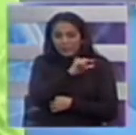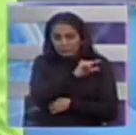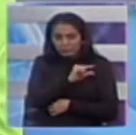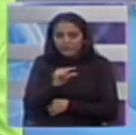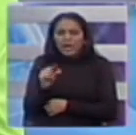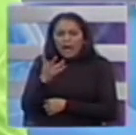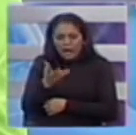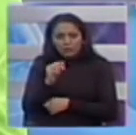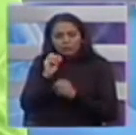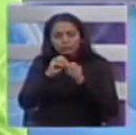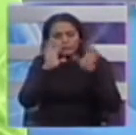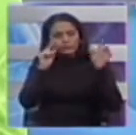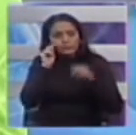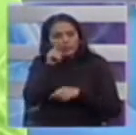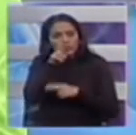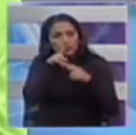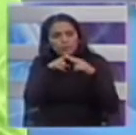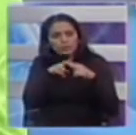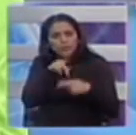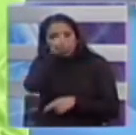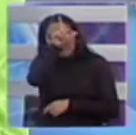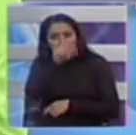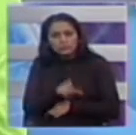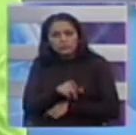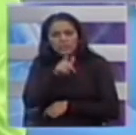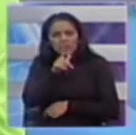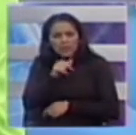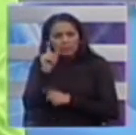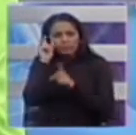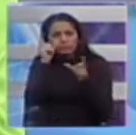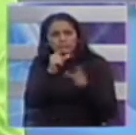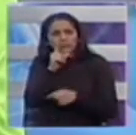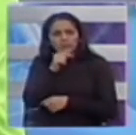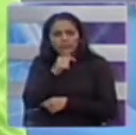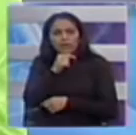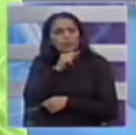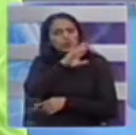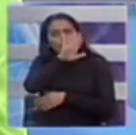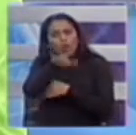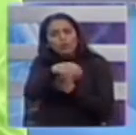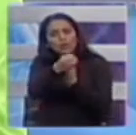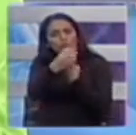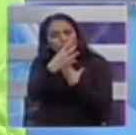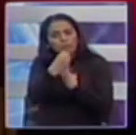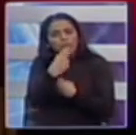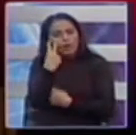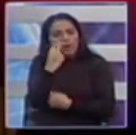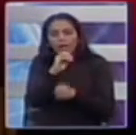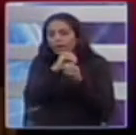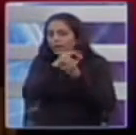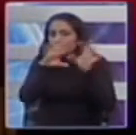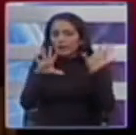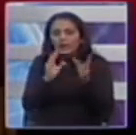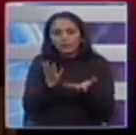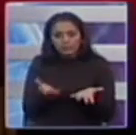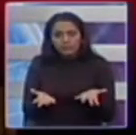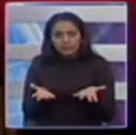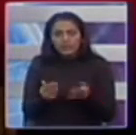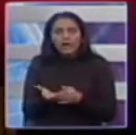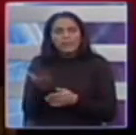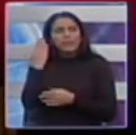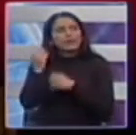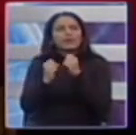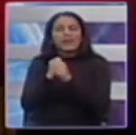los asambleístas que han iniciado procesos de fiscalización y cuáles son los resultados del mismo. Y nos vamos a dar cuenta que, por ejemplo, en el